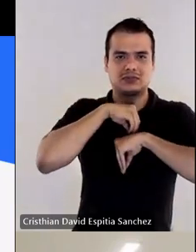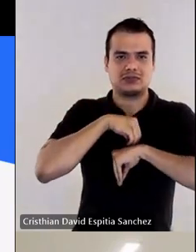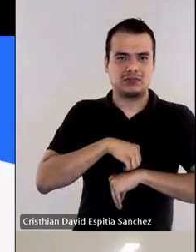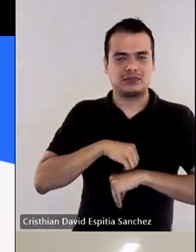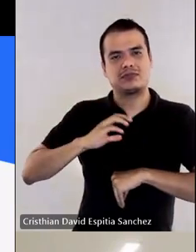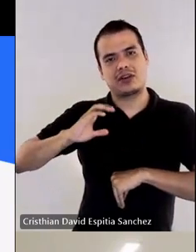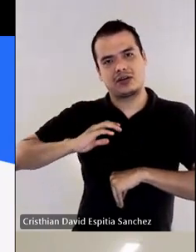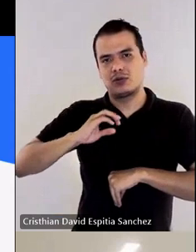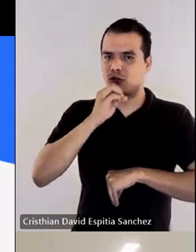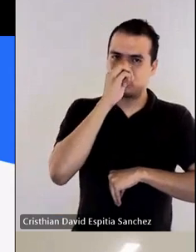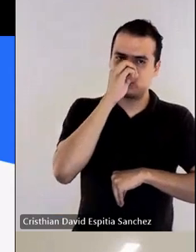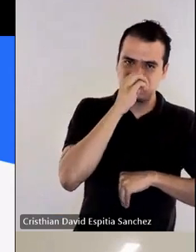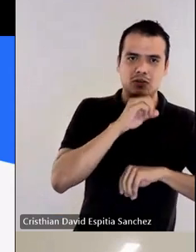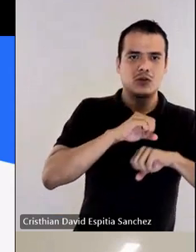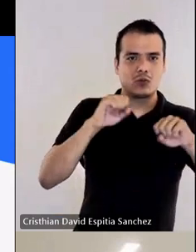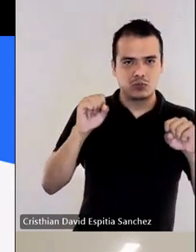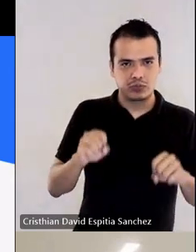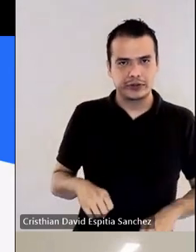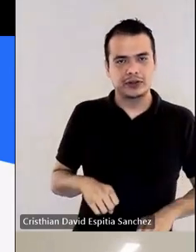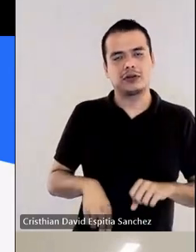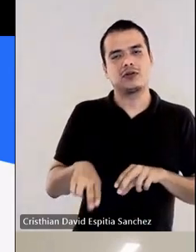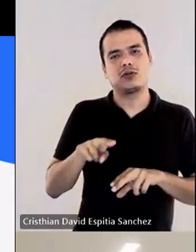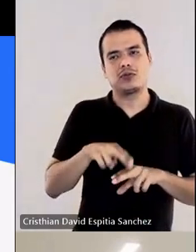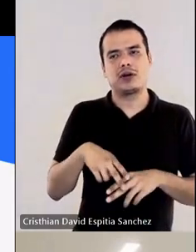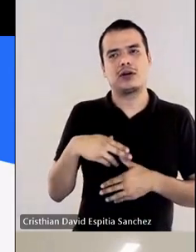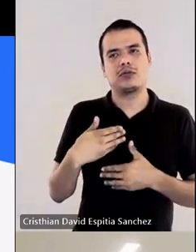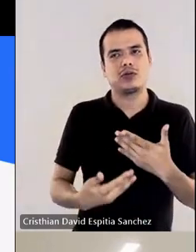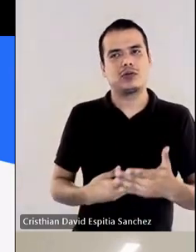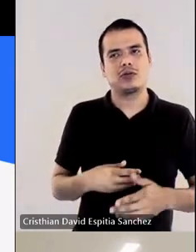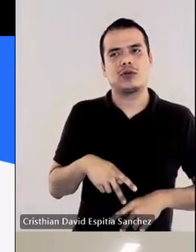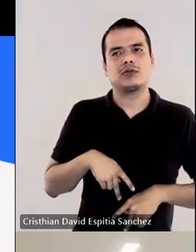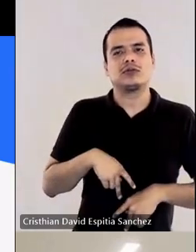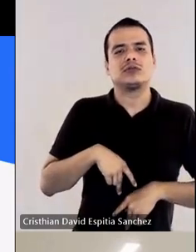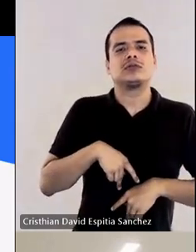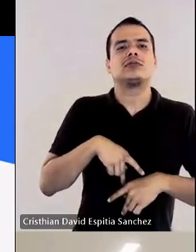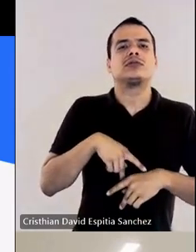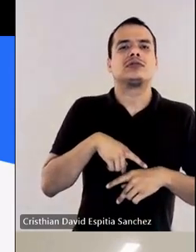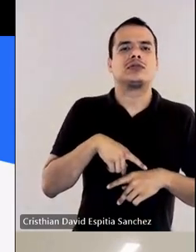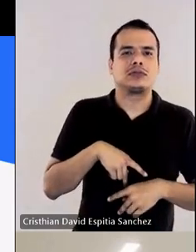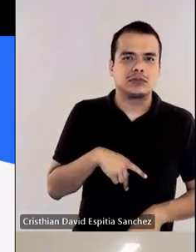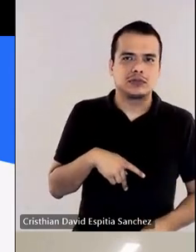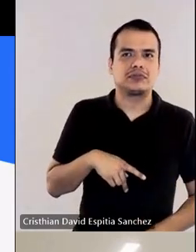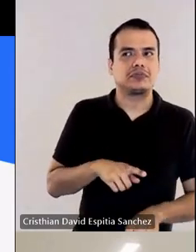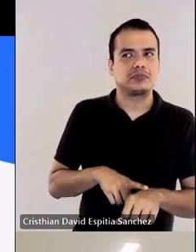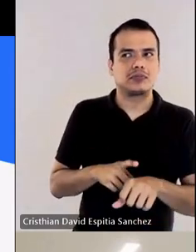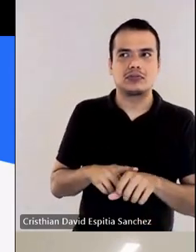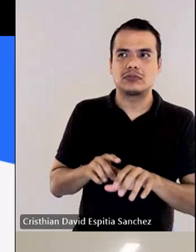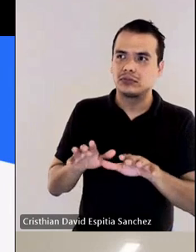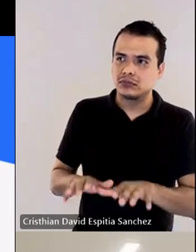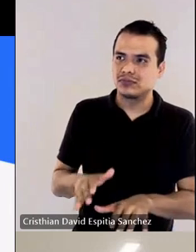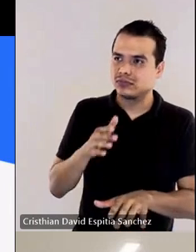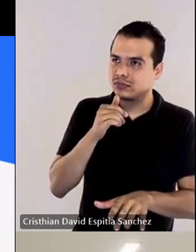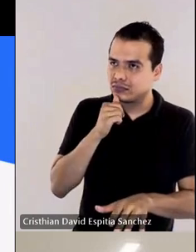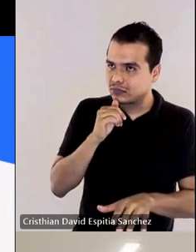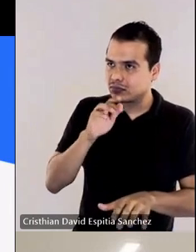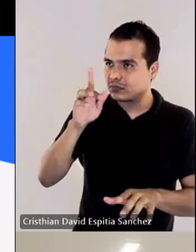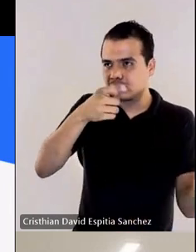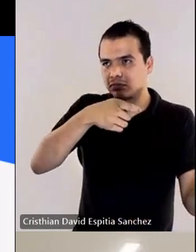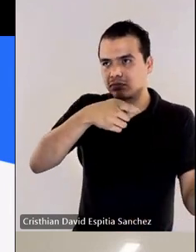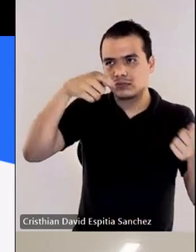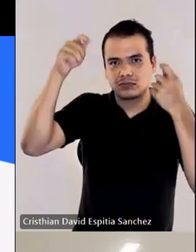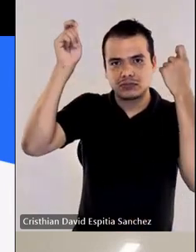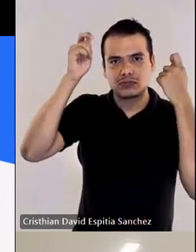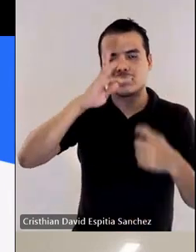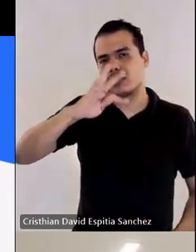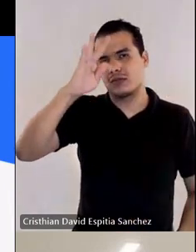respiración empiece a producir o a ser un poco más lenta. Si esta crisis no cesa, pues hay que remitir al médico. Hay que también